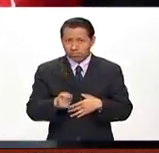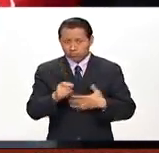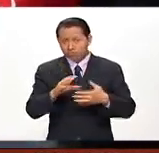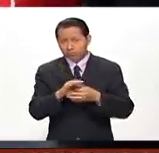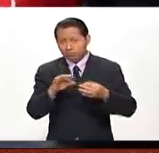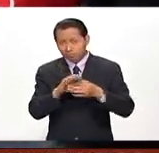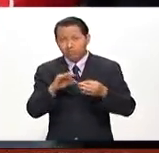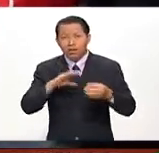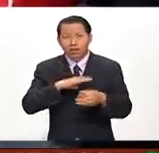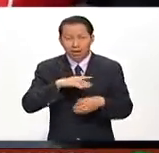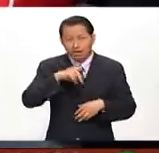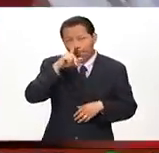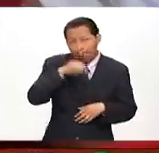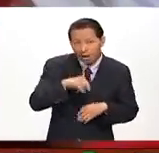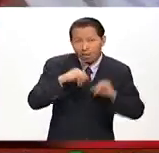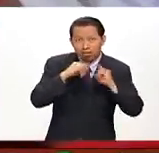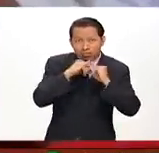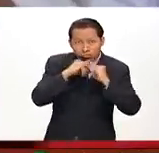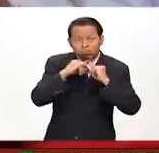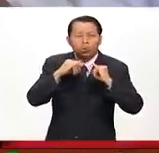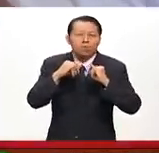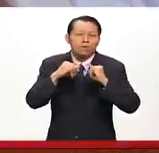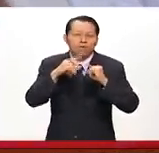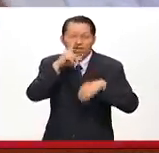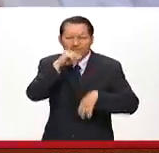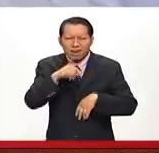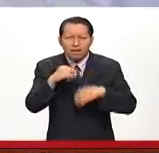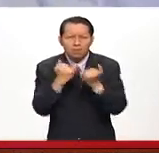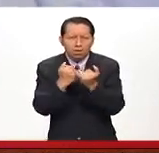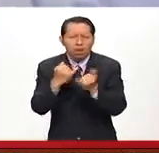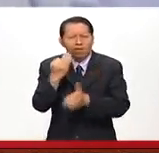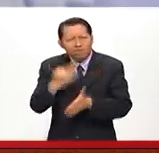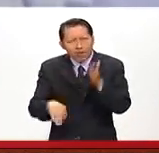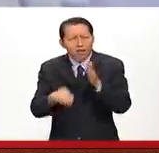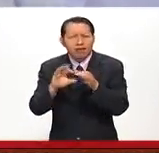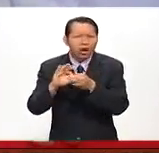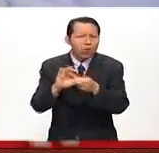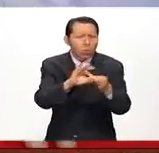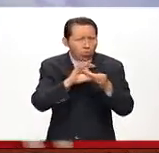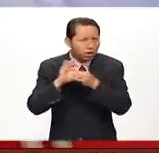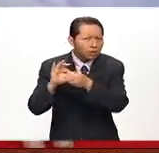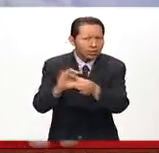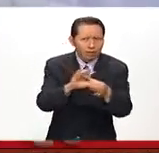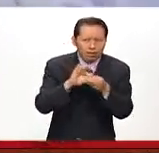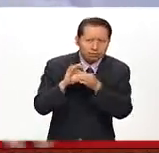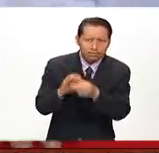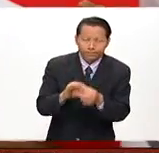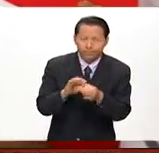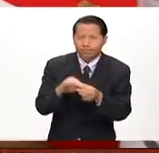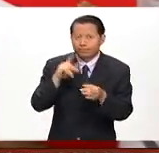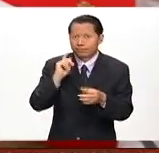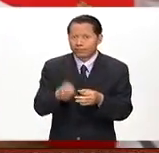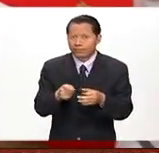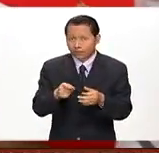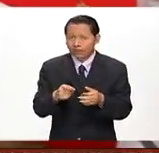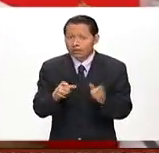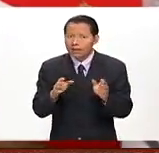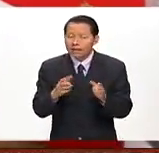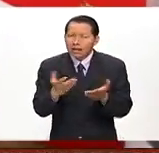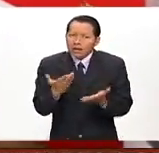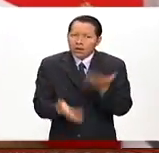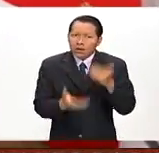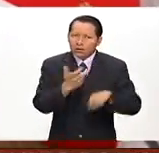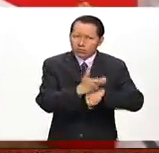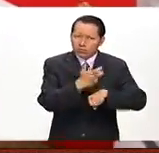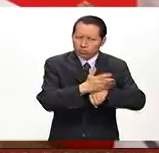la falla de las instituciones y la falla incluso de unidad. Aquí el tema es que la vinculación con los Estados Unidos